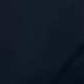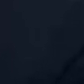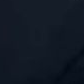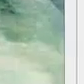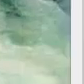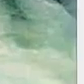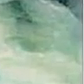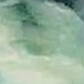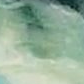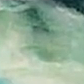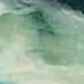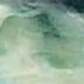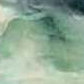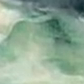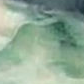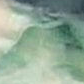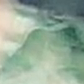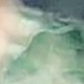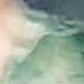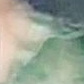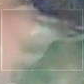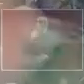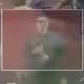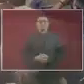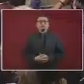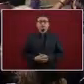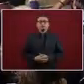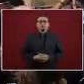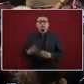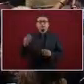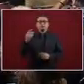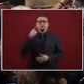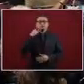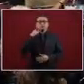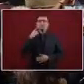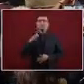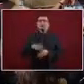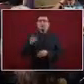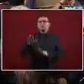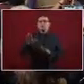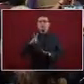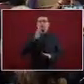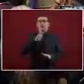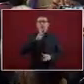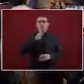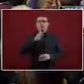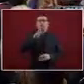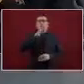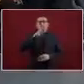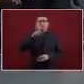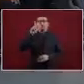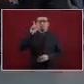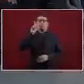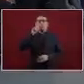falso. ¿Qué pasa a las 15:17 cuando detienen a Ovidio Guzmán? Llegan estas fuerzas especiales. ¿Por qué no hacemos una cosa? ¿Por qué no